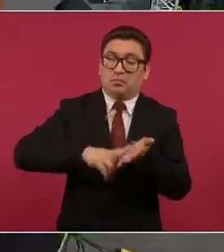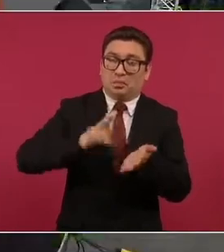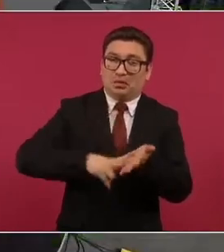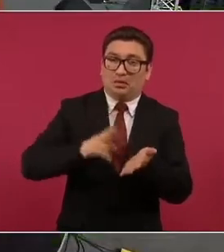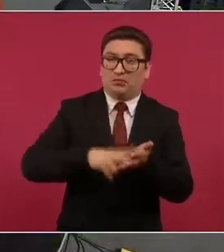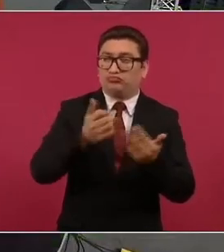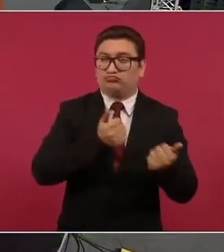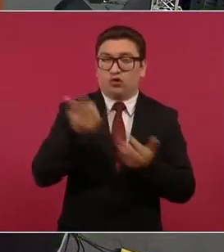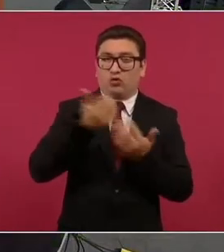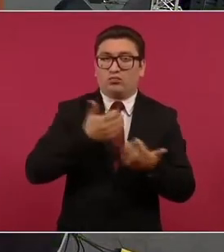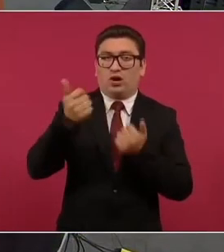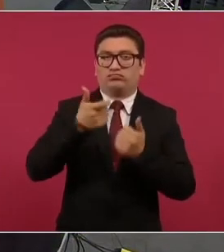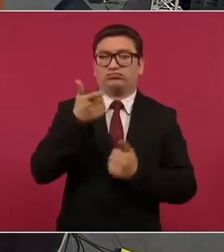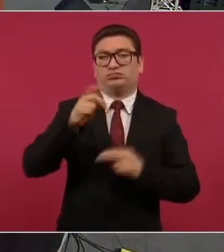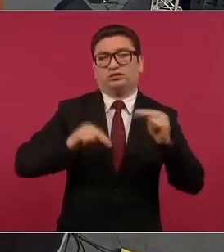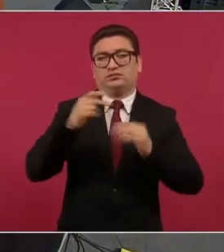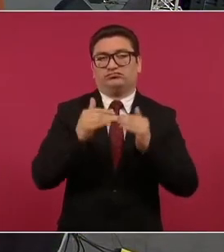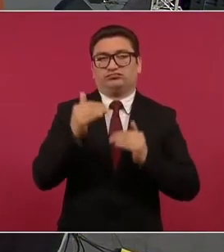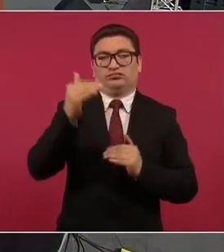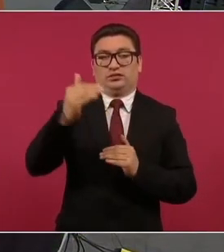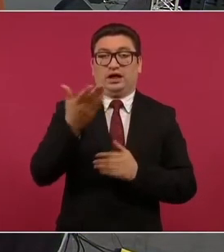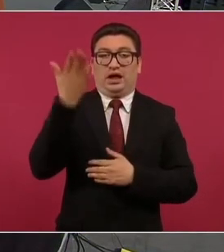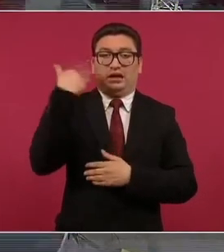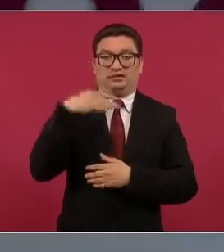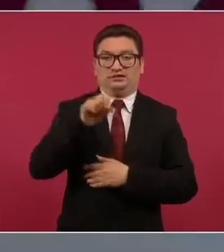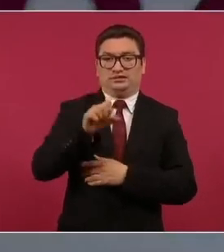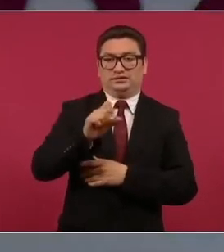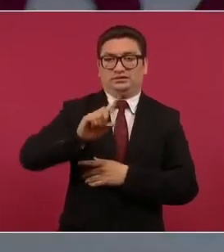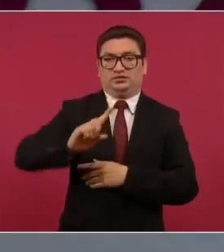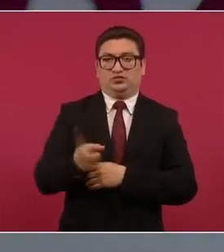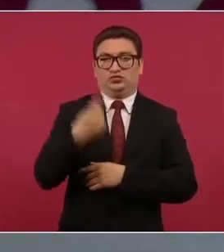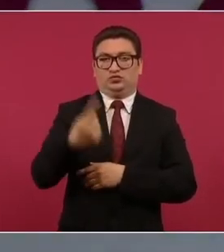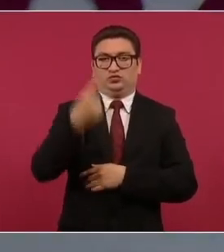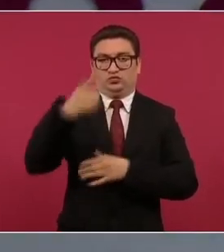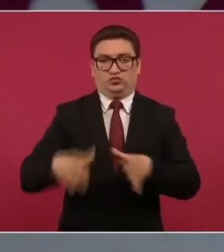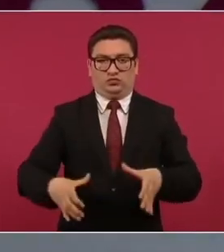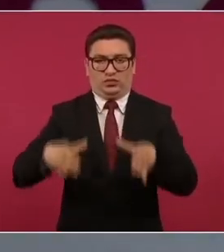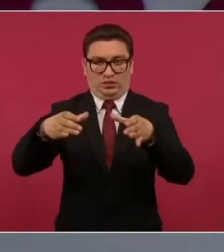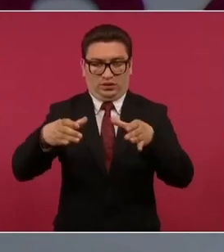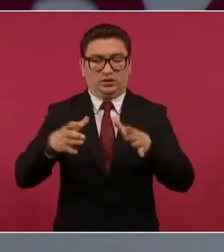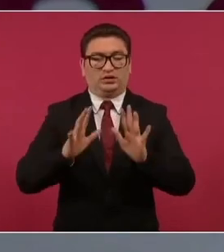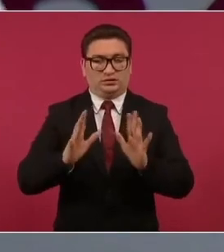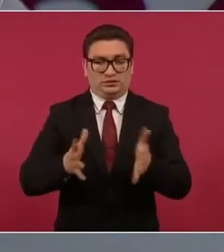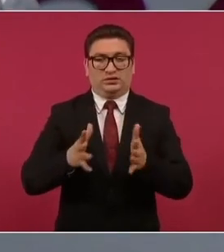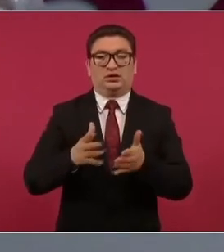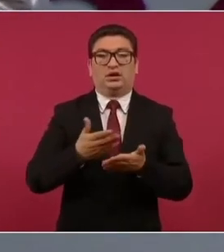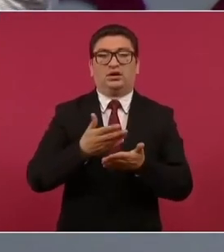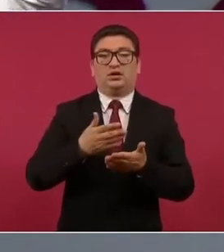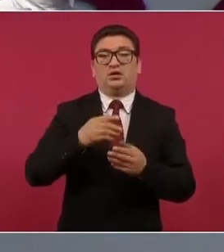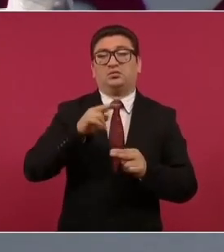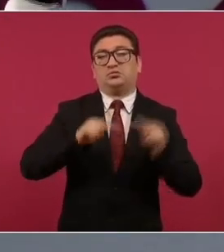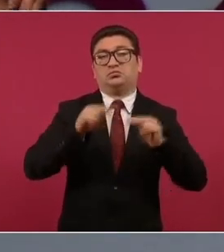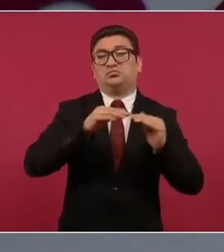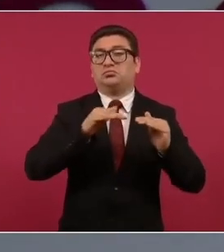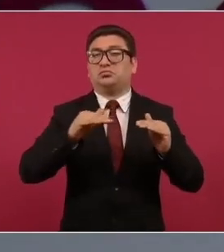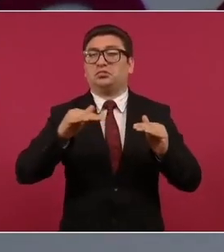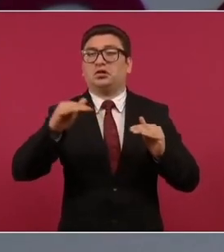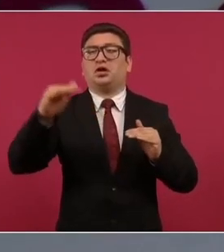exportación. Lo teníamos estimado en $60 el barril y llegó en un tiempo a